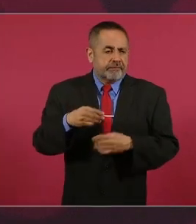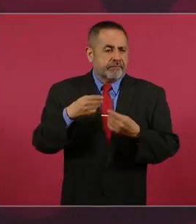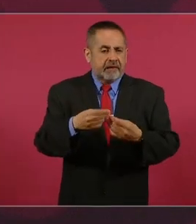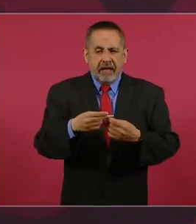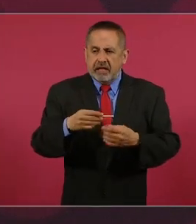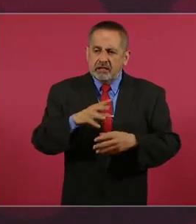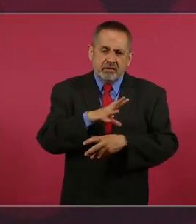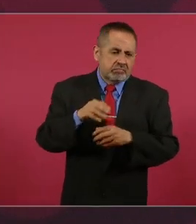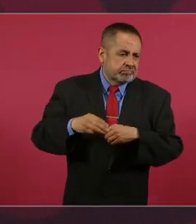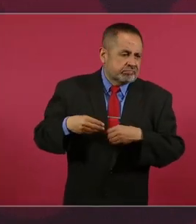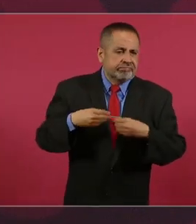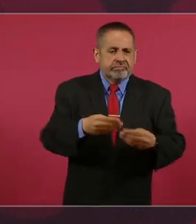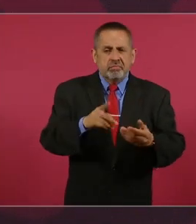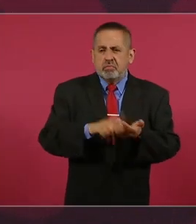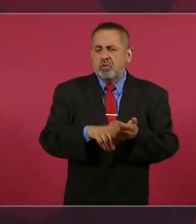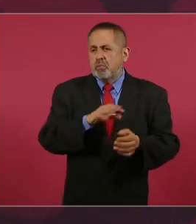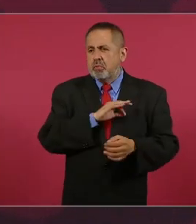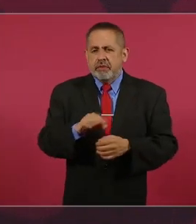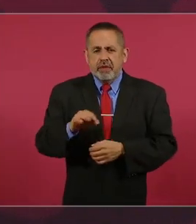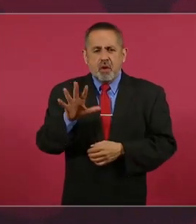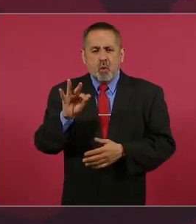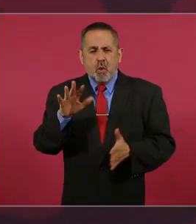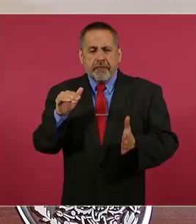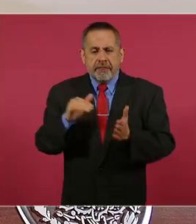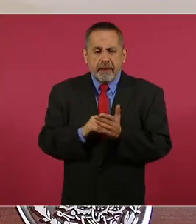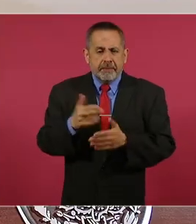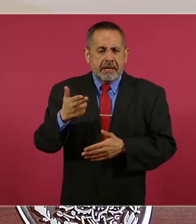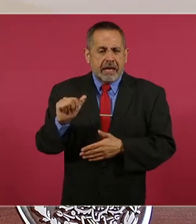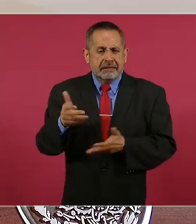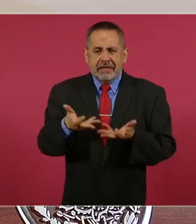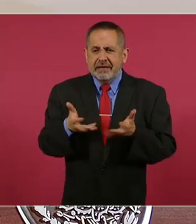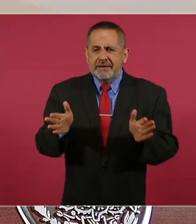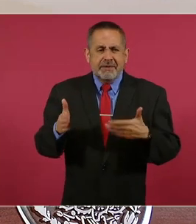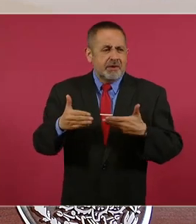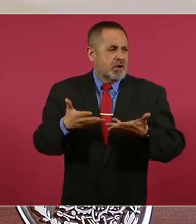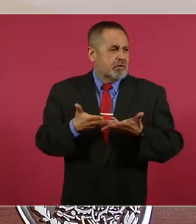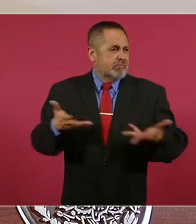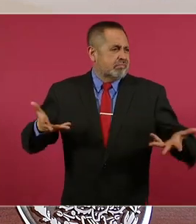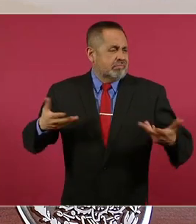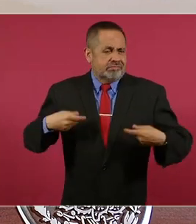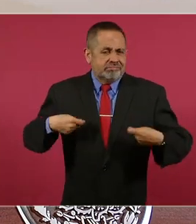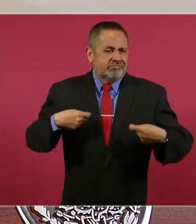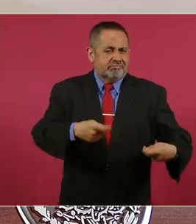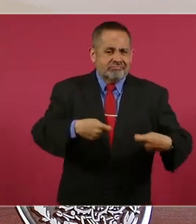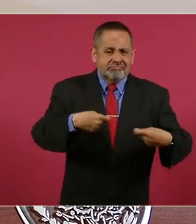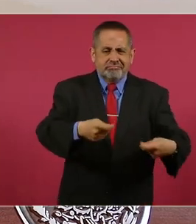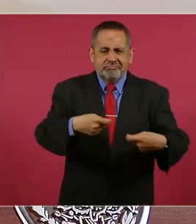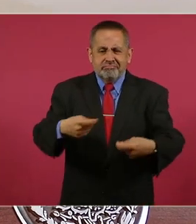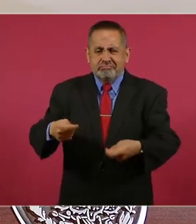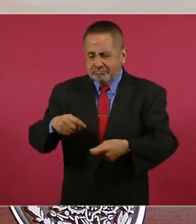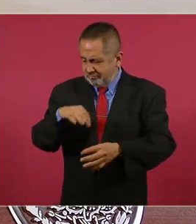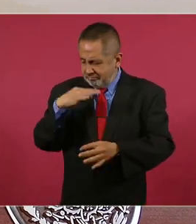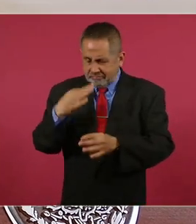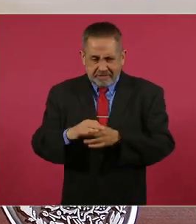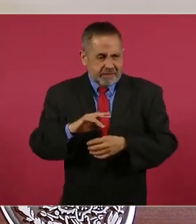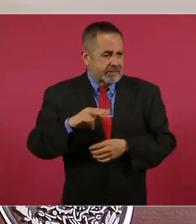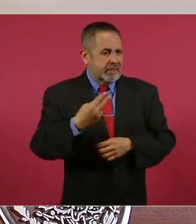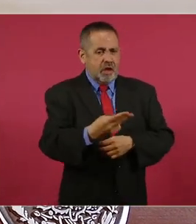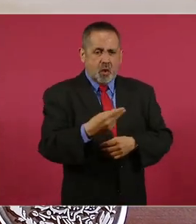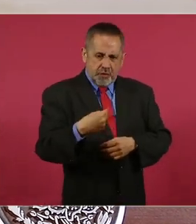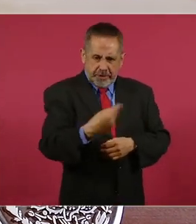recuperado alrededor de 40 mil hectáreas que se les han devuelto, que